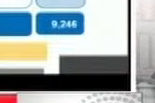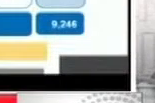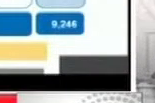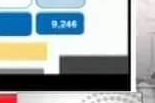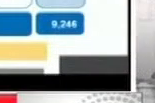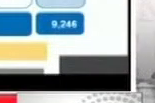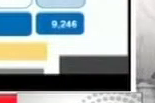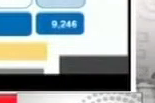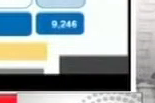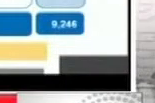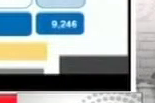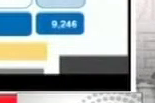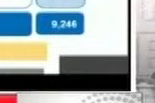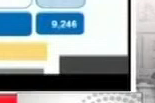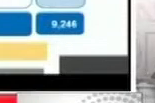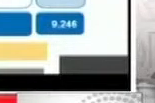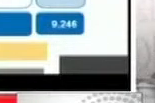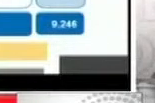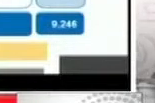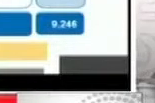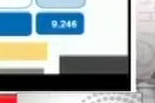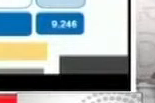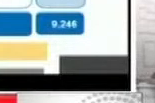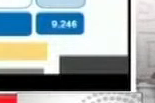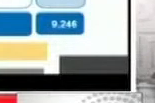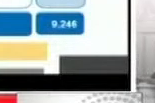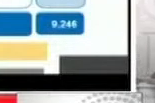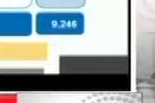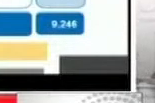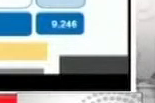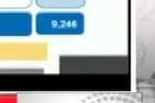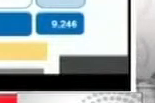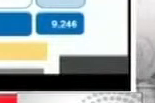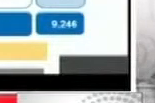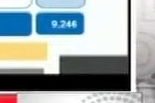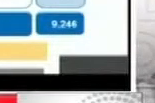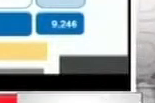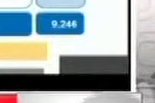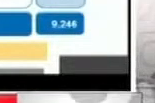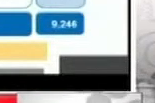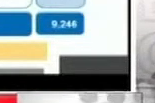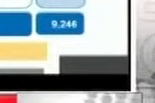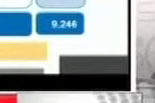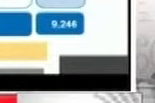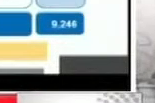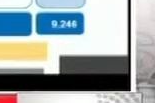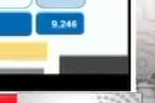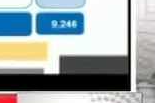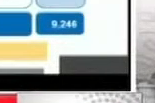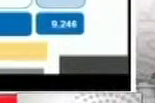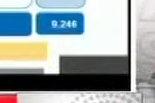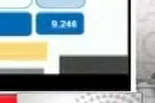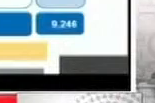9.246 millones para financiar las principales acciones. Estamos hablando de